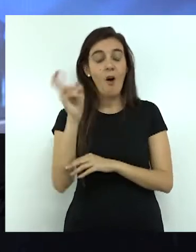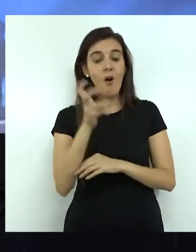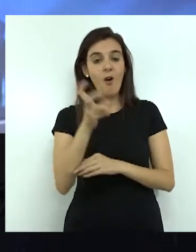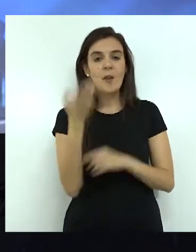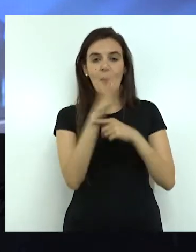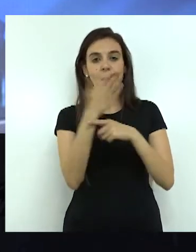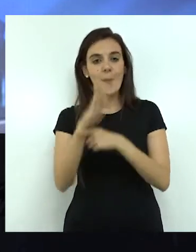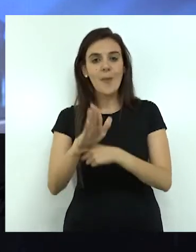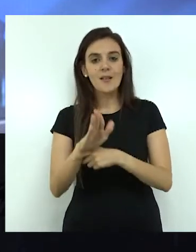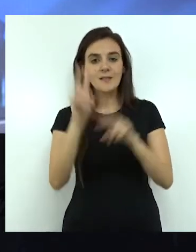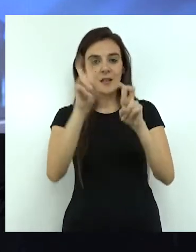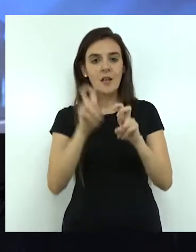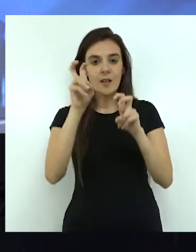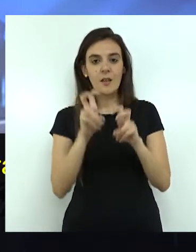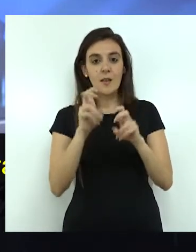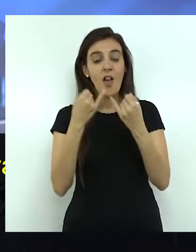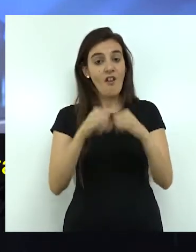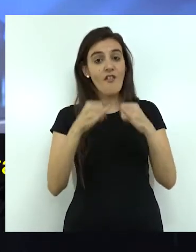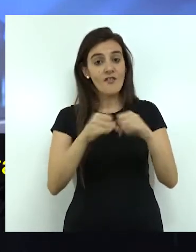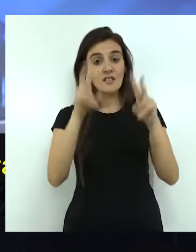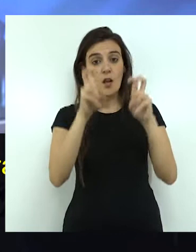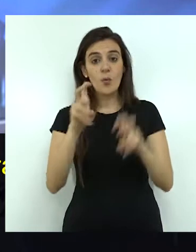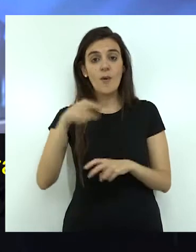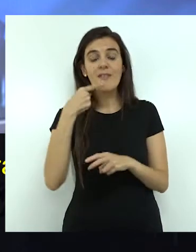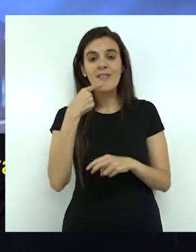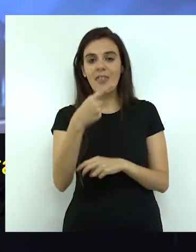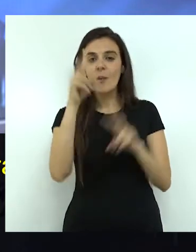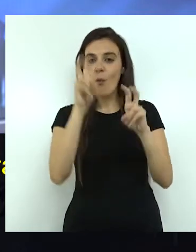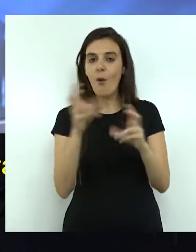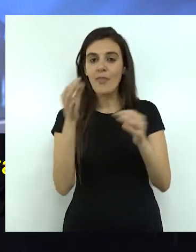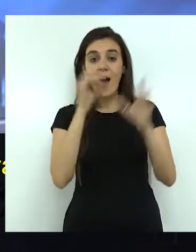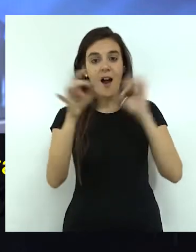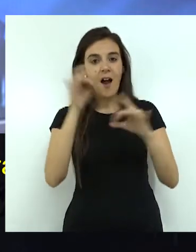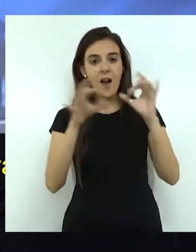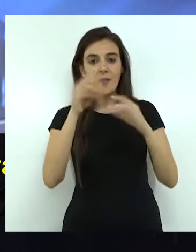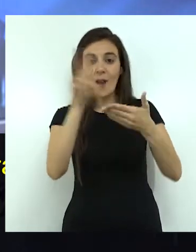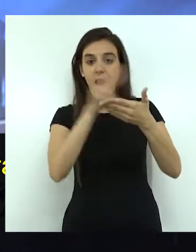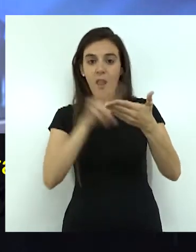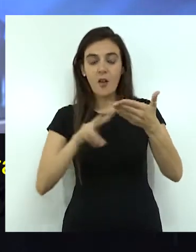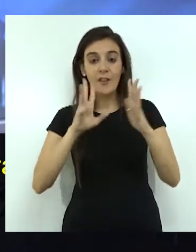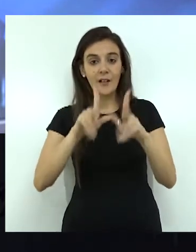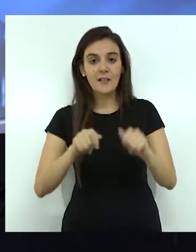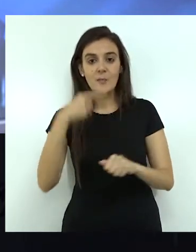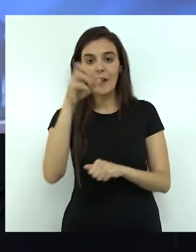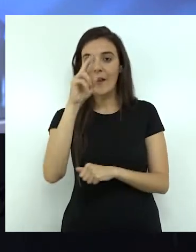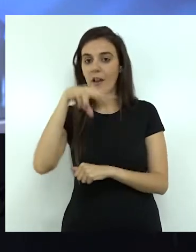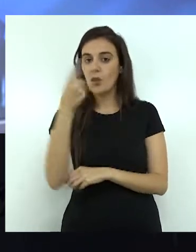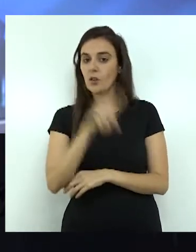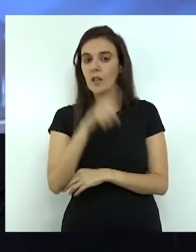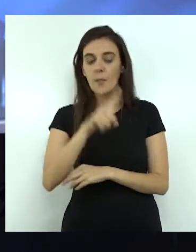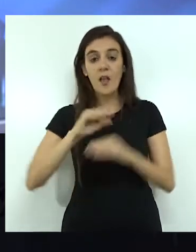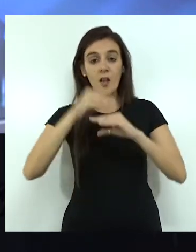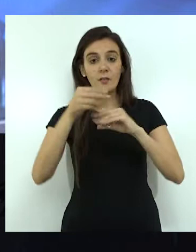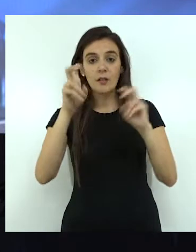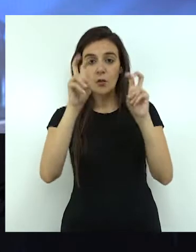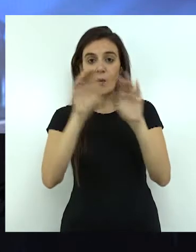presentaba la nueva edición de la lan party mientras que les comentábamos la actividad de lectura en la residencia geron los trámites para contar